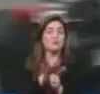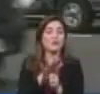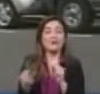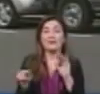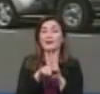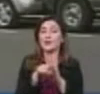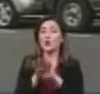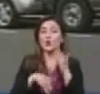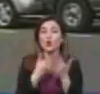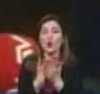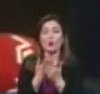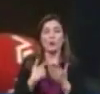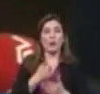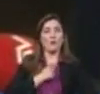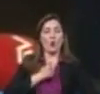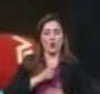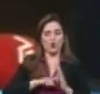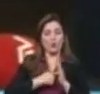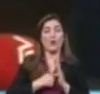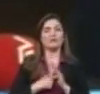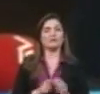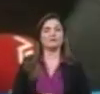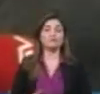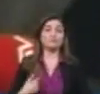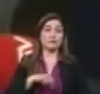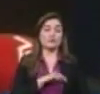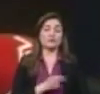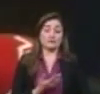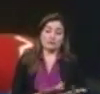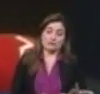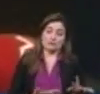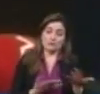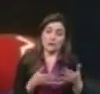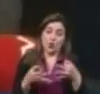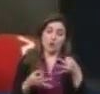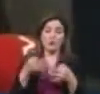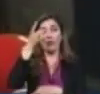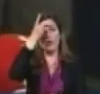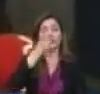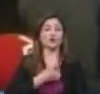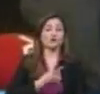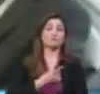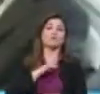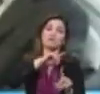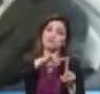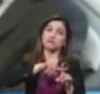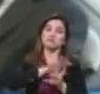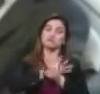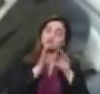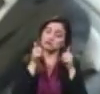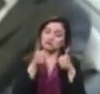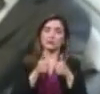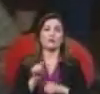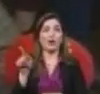de la entidad que preside. Nosotros esperamos que la Corte falle positivamente. Ruiz aceptó la solicitud de Celi